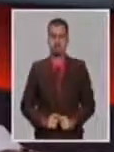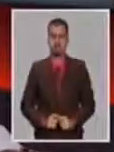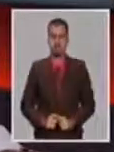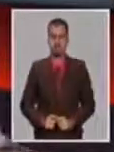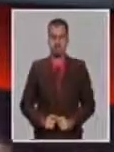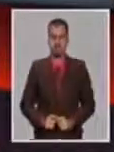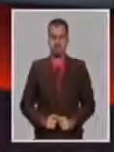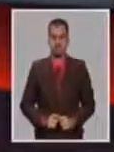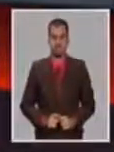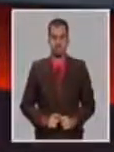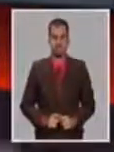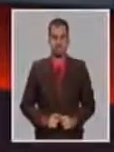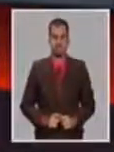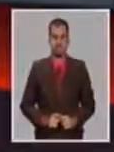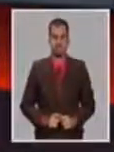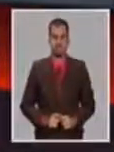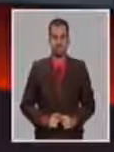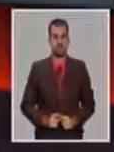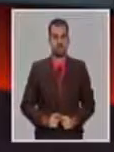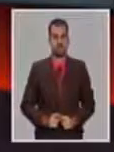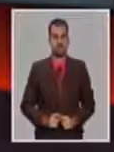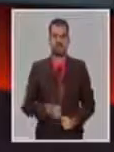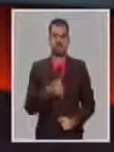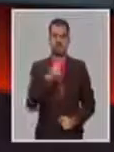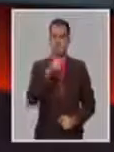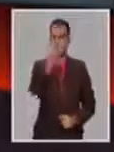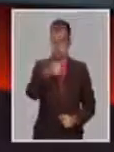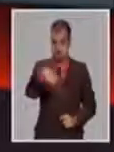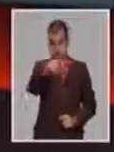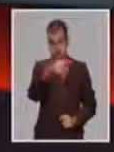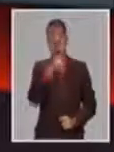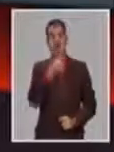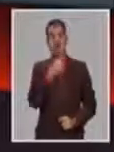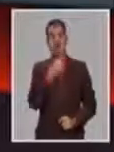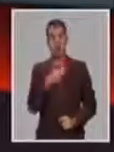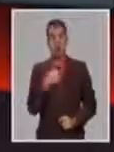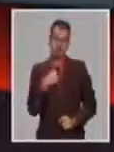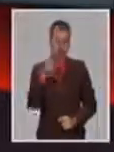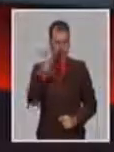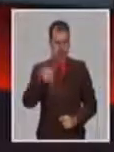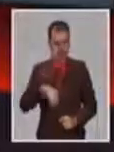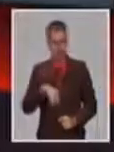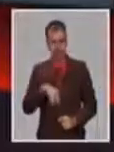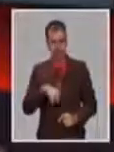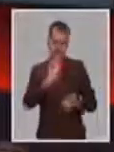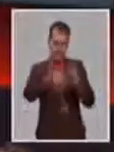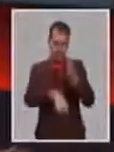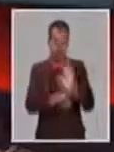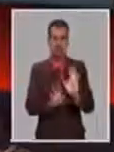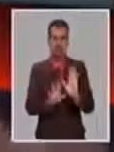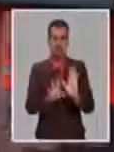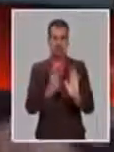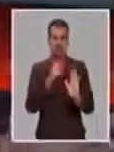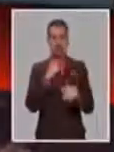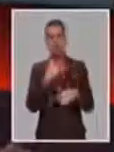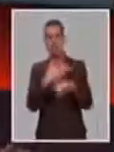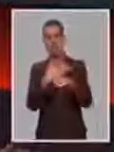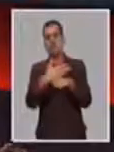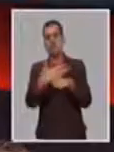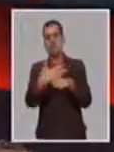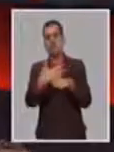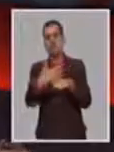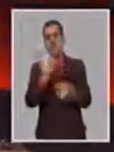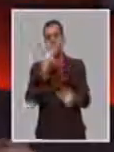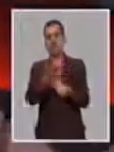de que pueden consentir y después decidir no seguir, y eso es un respeto a la ética y a